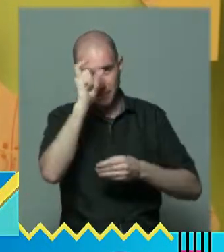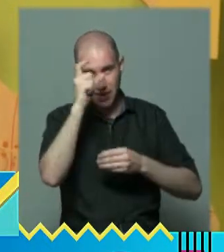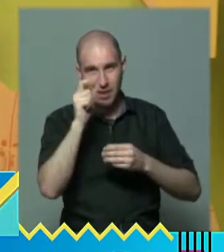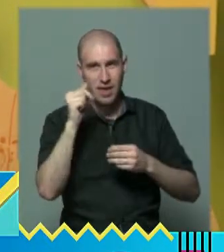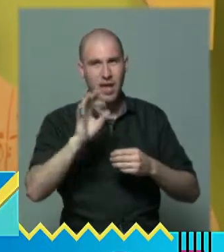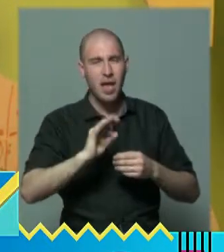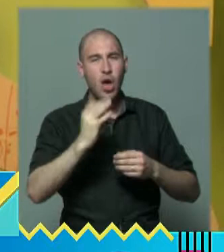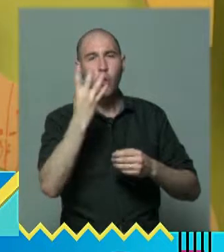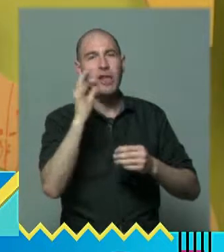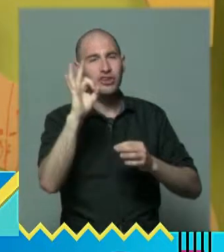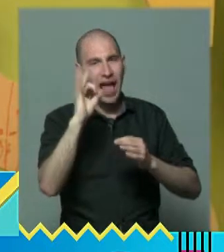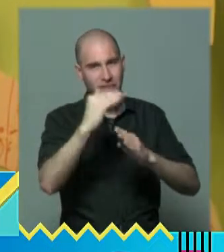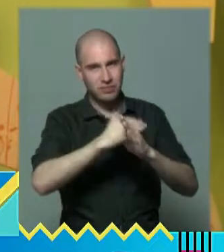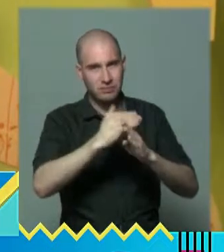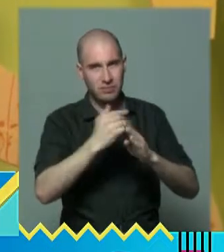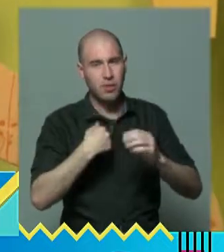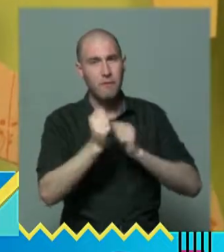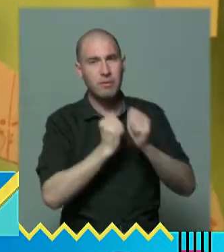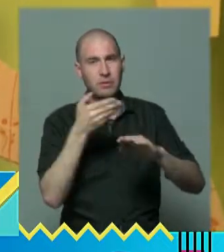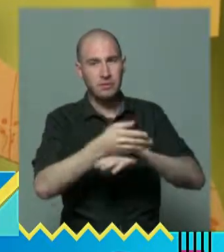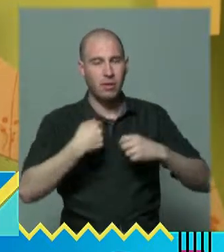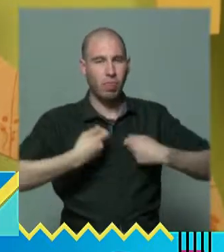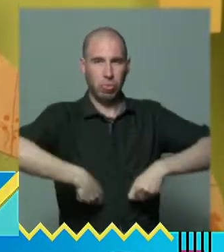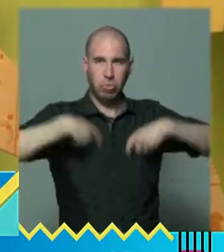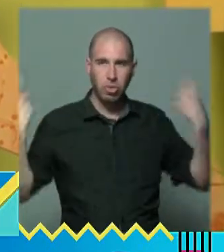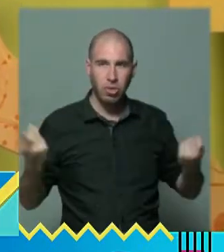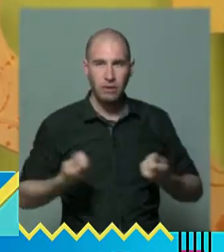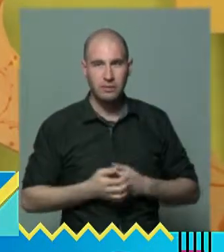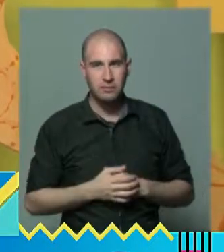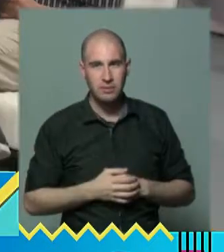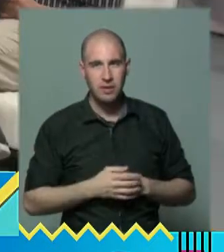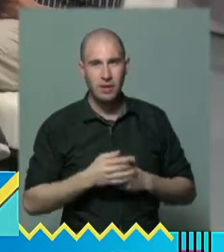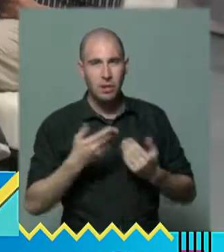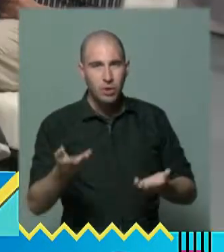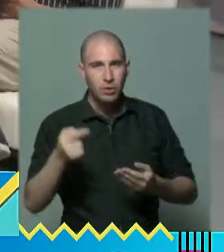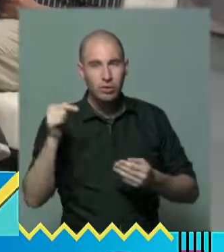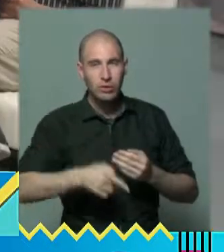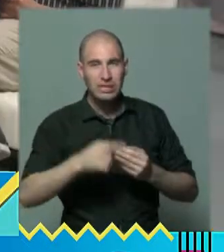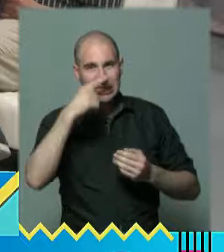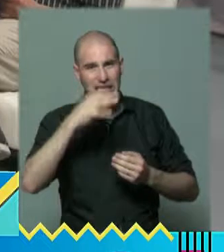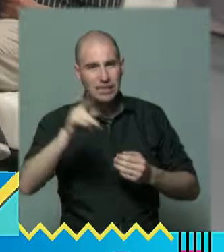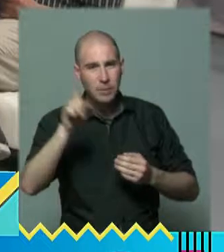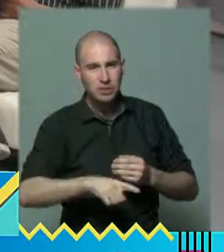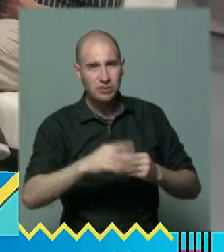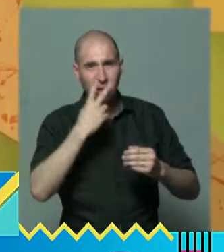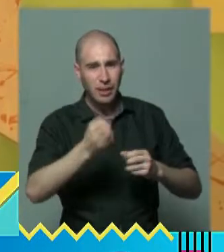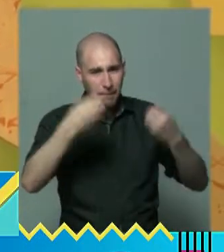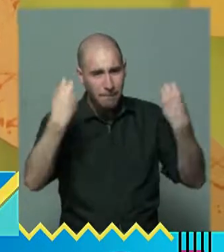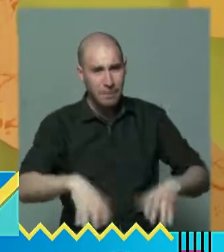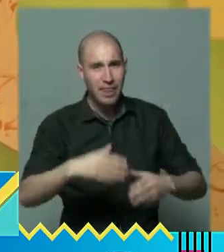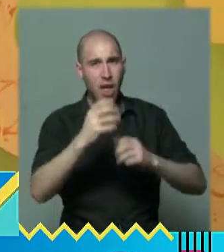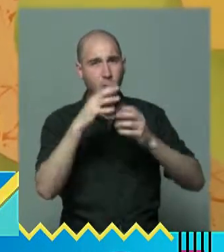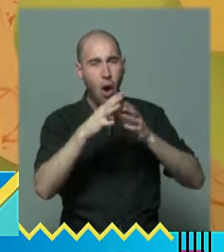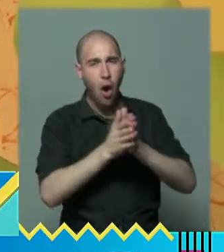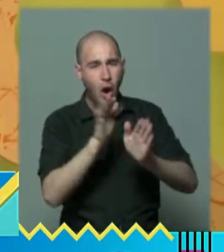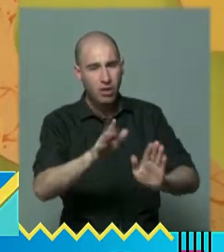Hacían 4 grados de temperatura. Entro a la fábrica, me tuve que sacar la ropa. Le digo, pero escúcheme, usted está perdiendo el 70% de la energía en ese horno. ¿Qué me